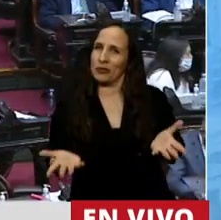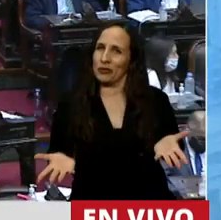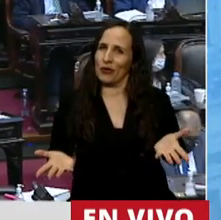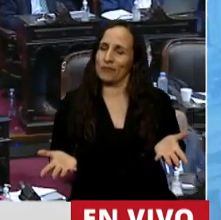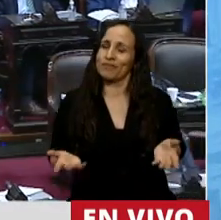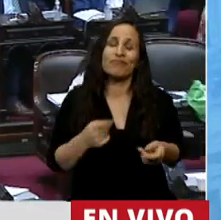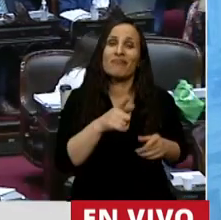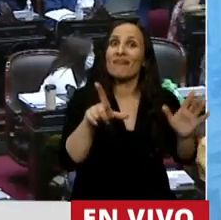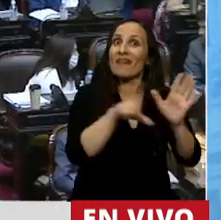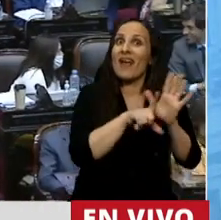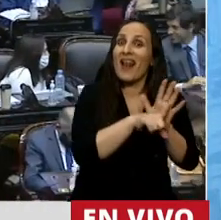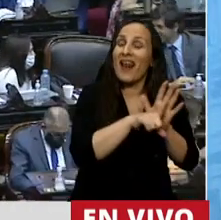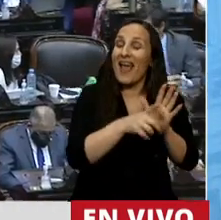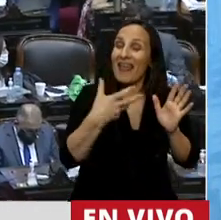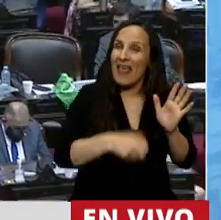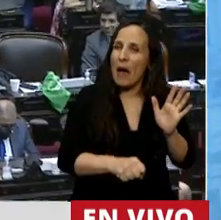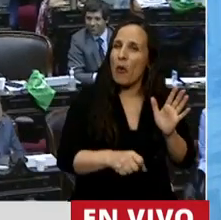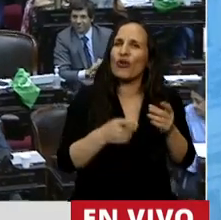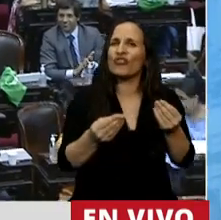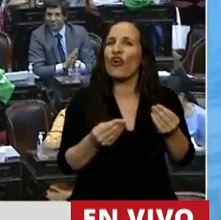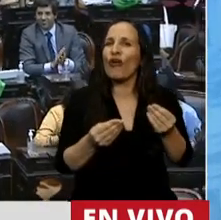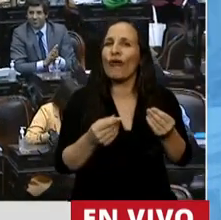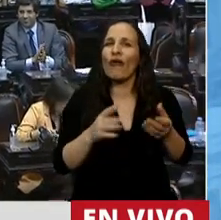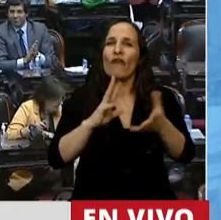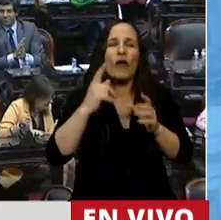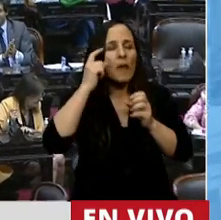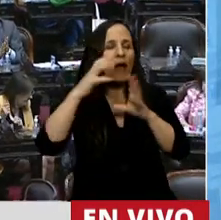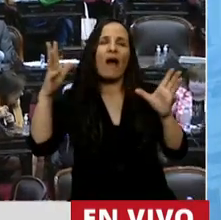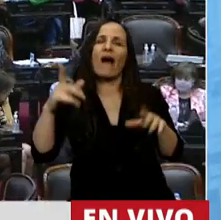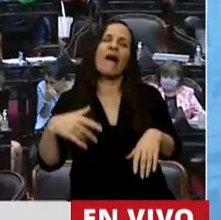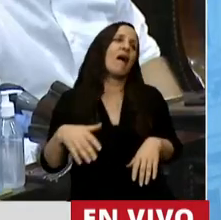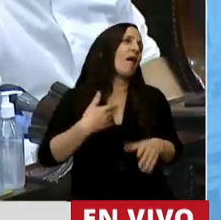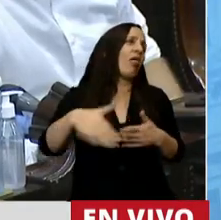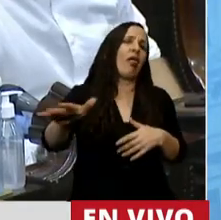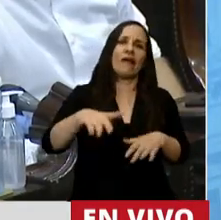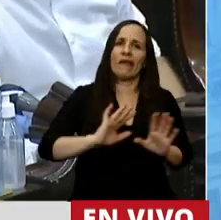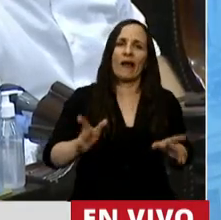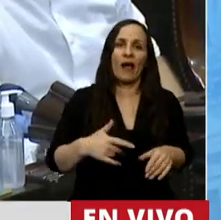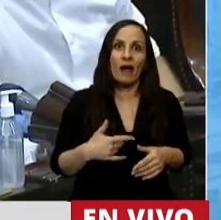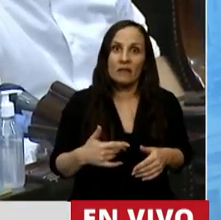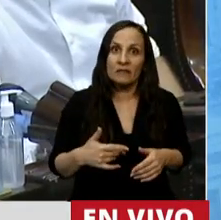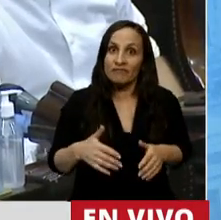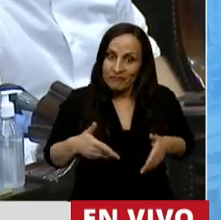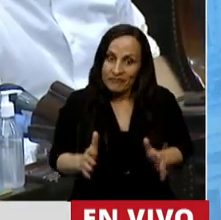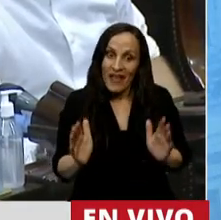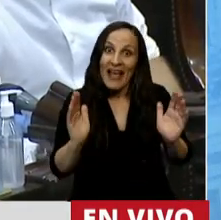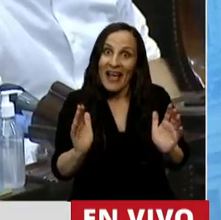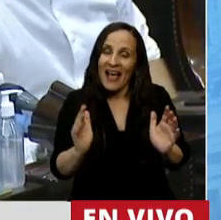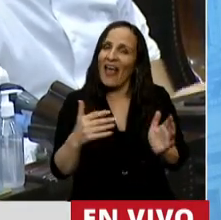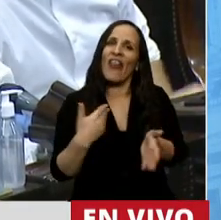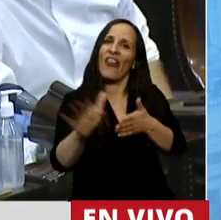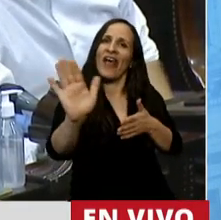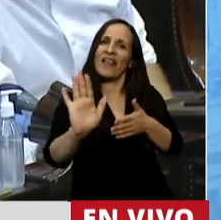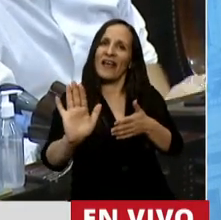o pretende imponer una ideología del descarte. Descartar un niño que es niño y es ser humano desde el momento